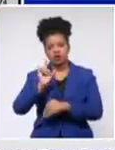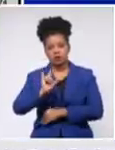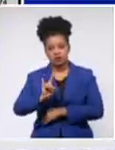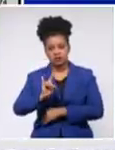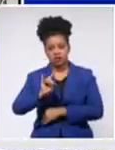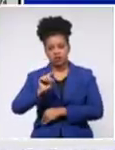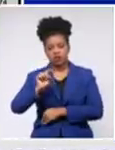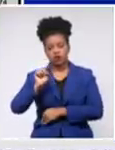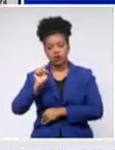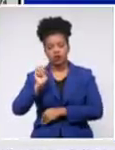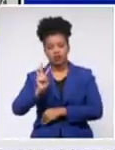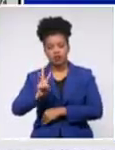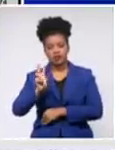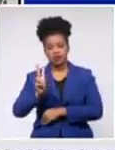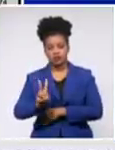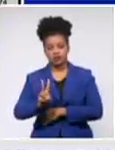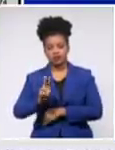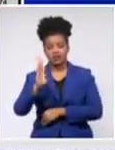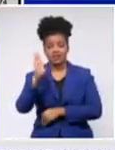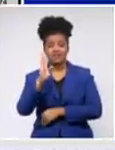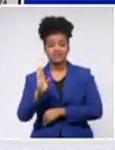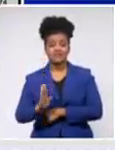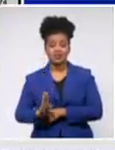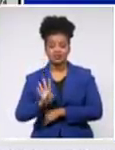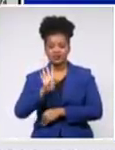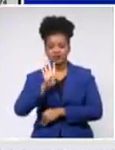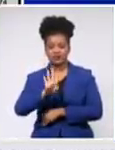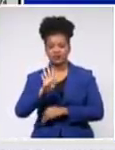5.903.932. Brasil con